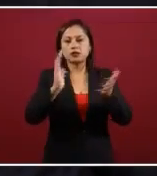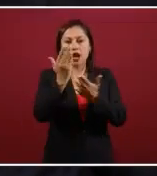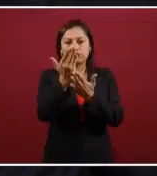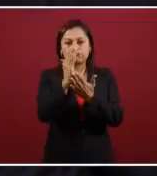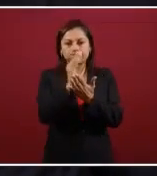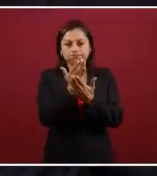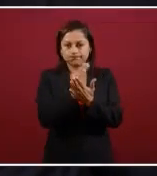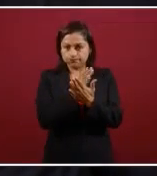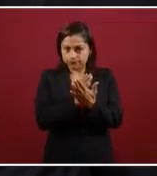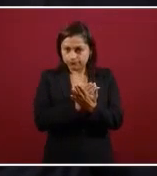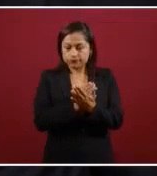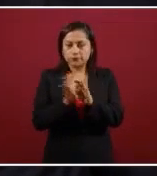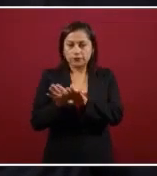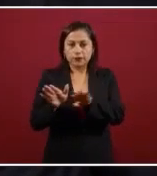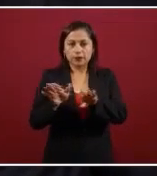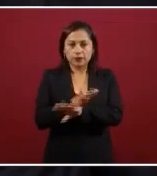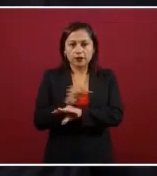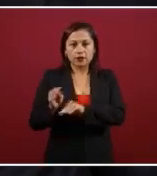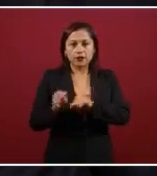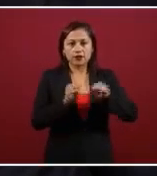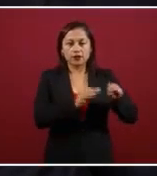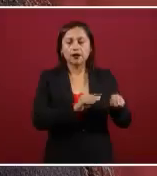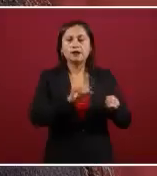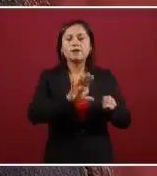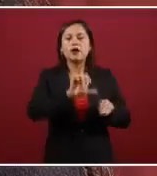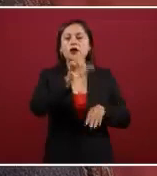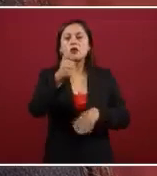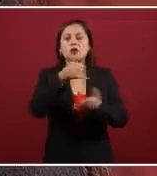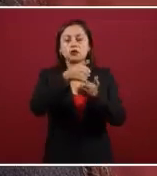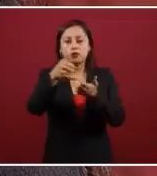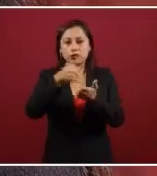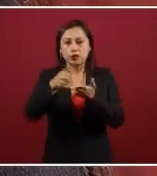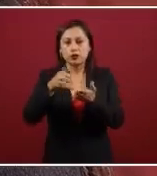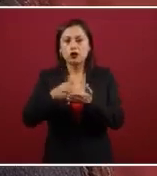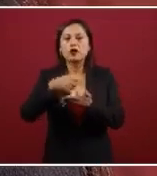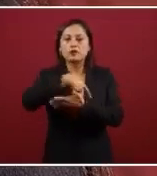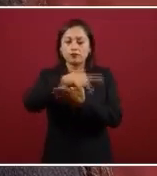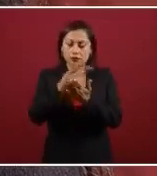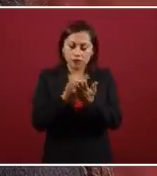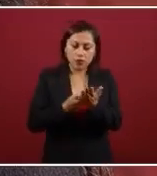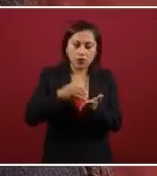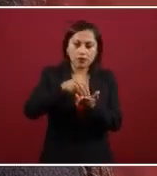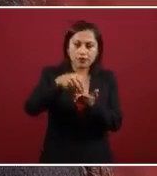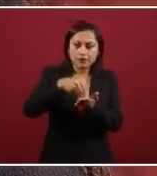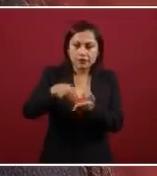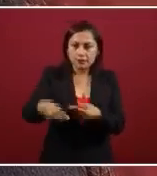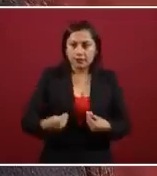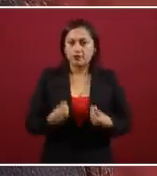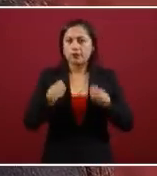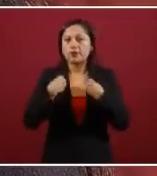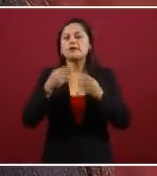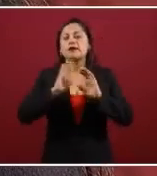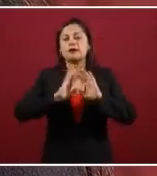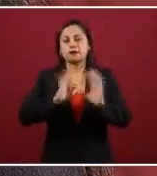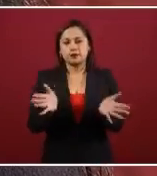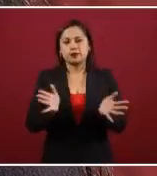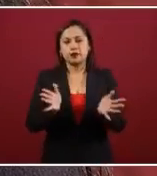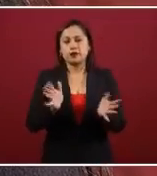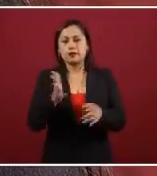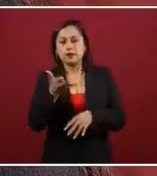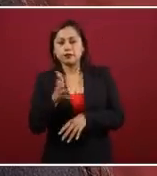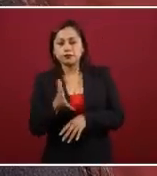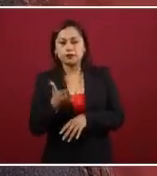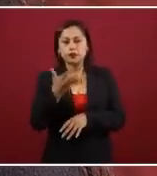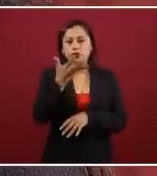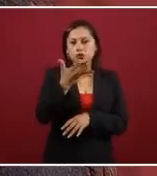ya está haciendo sistema agroforestal, pero en sembrando vida. O sea, imagínense, está quedando entre el 5